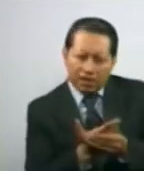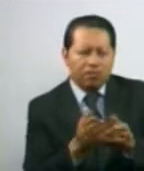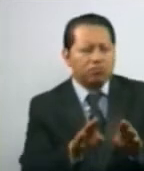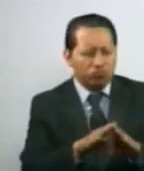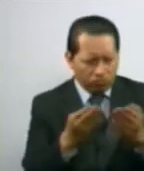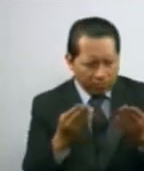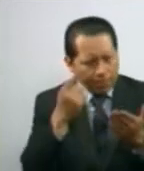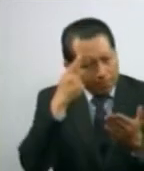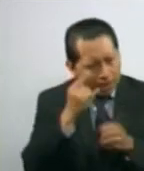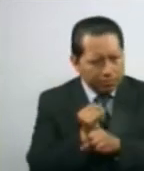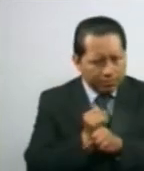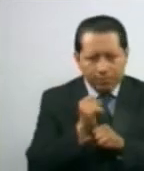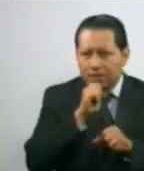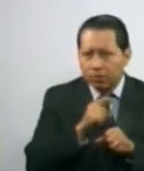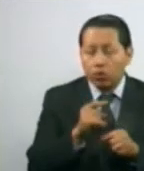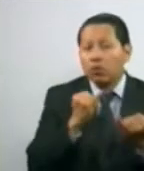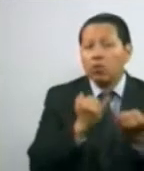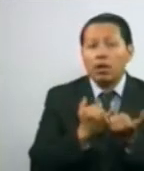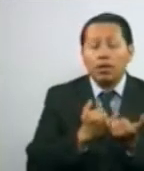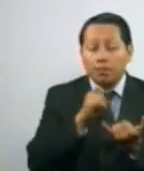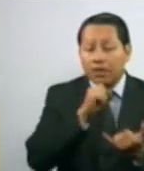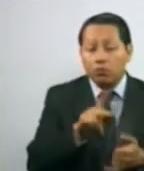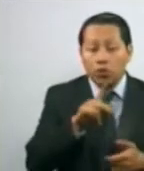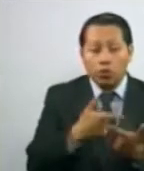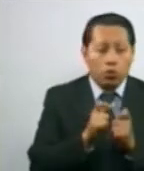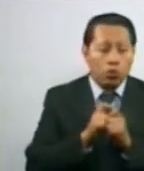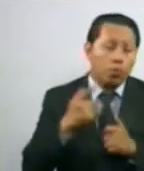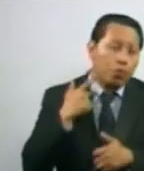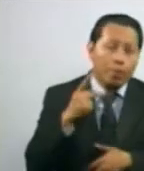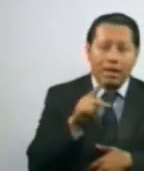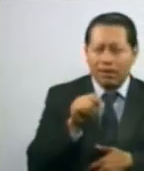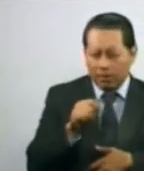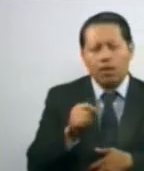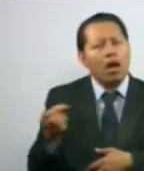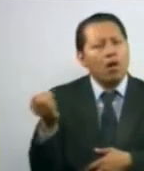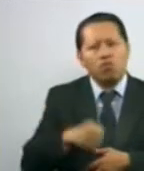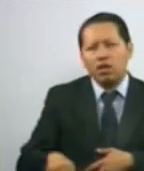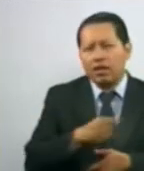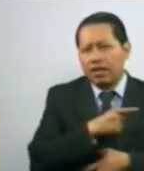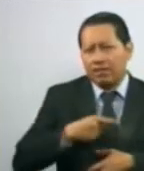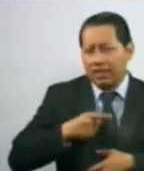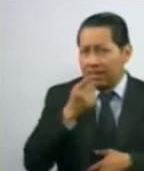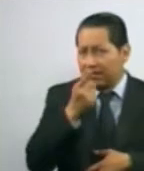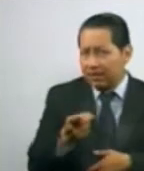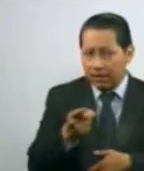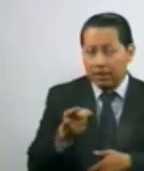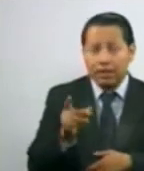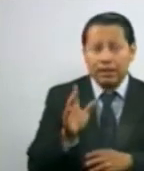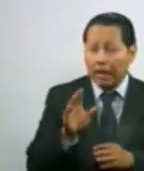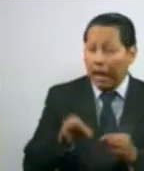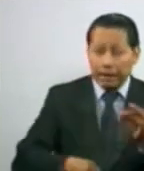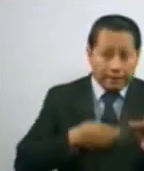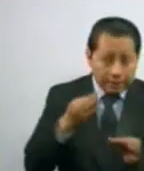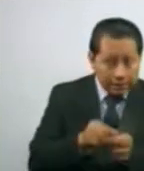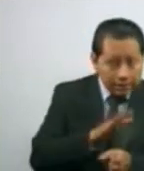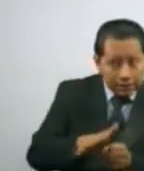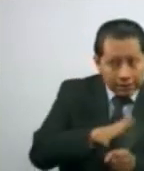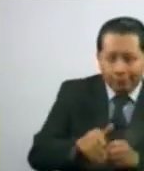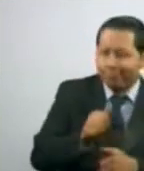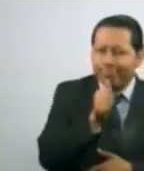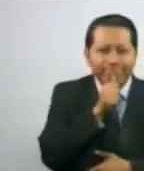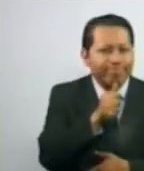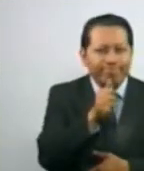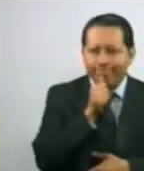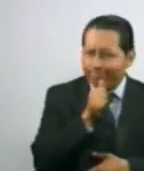embargo, la convicción moral y humanitaria del PT nos obliga a decir: no es suficiente. Las madres buscadoras